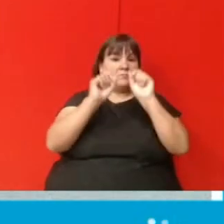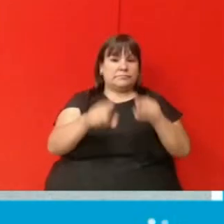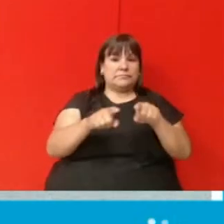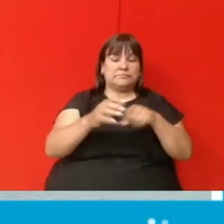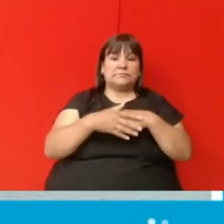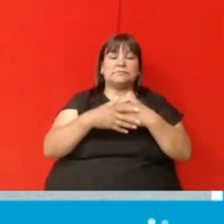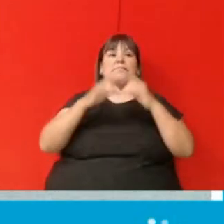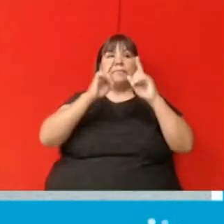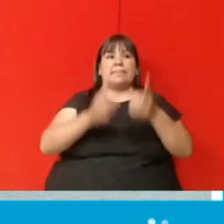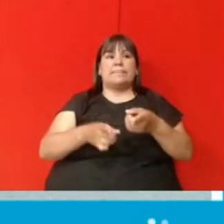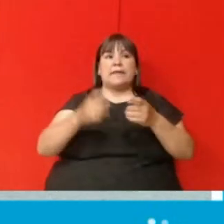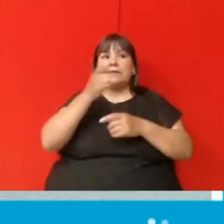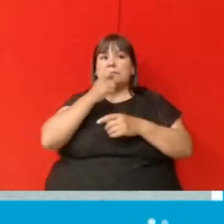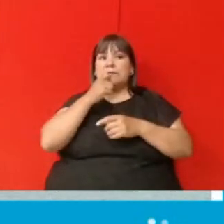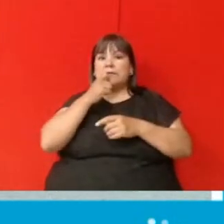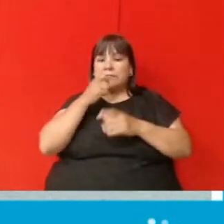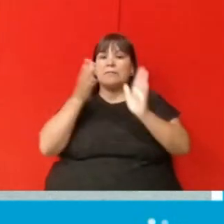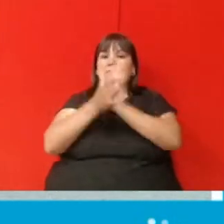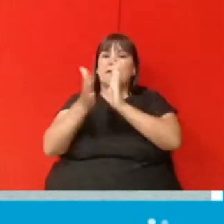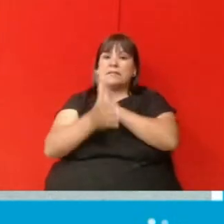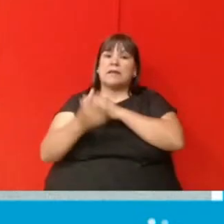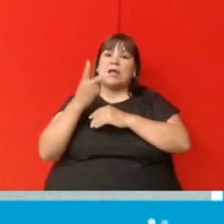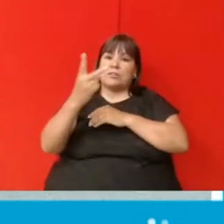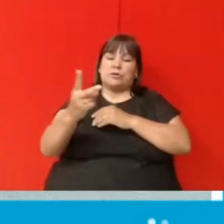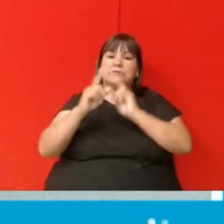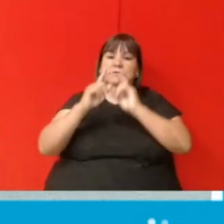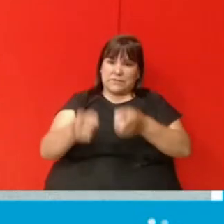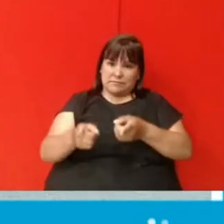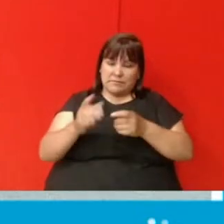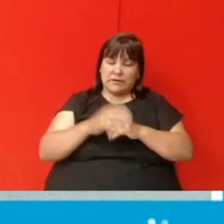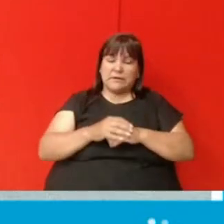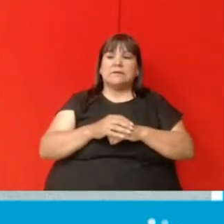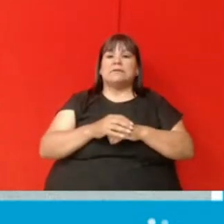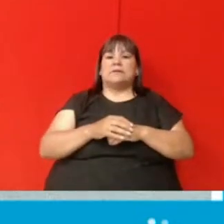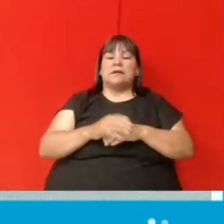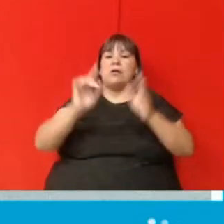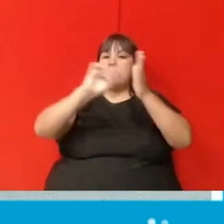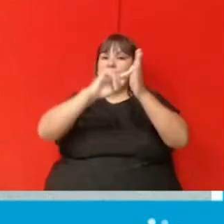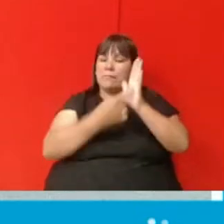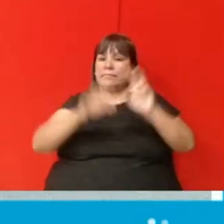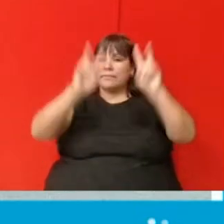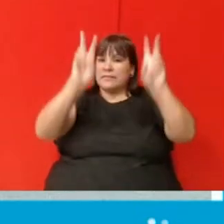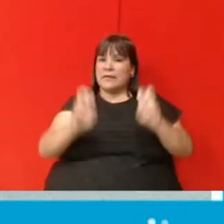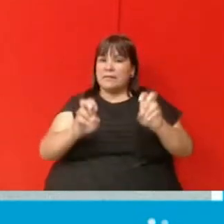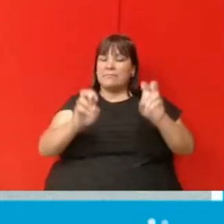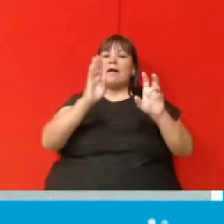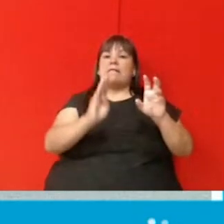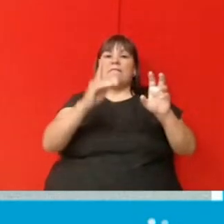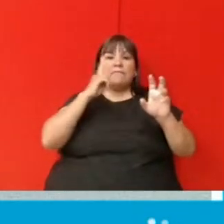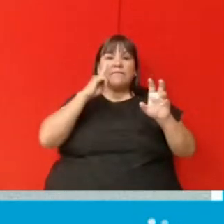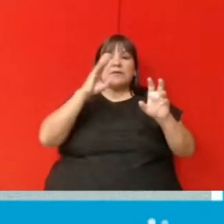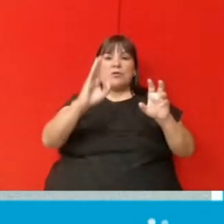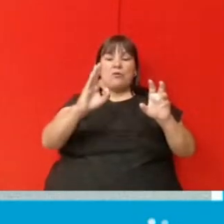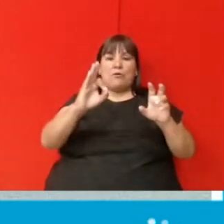principios bioéticos, nosotros tenemos 2 asignaturas que tocan todos los principios bioéticos en tercer año, porque tenemos